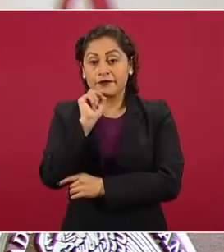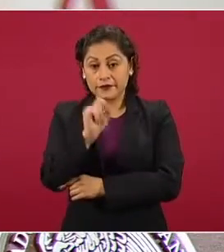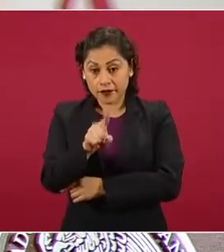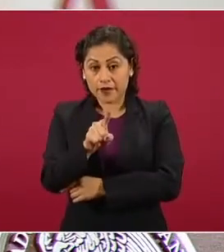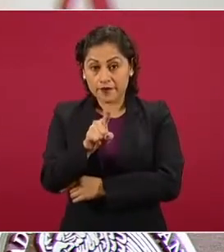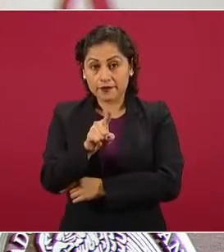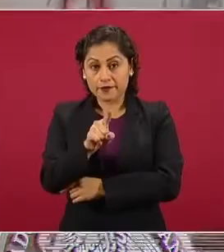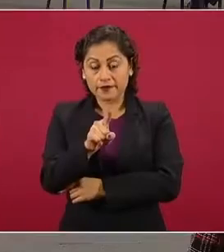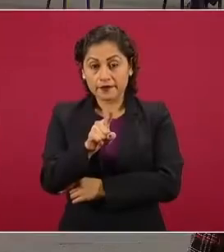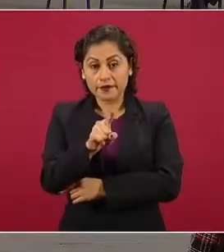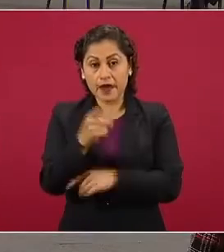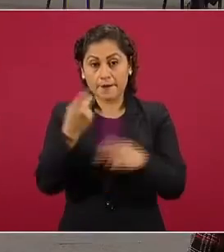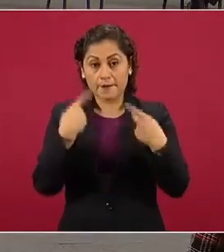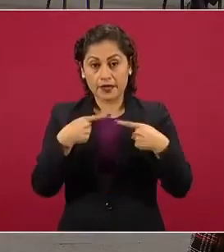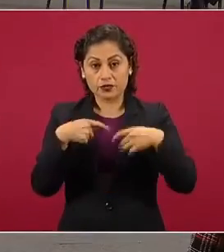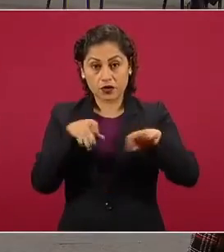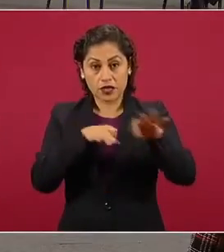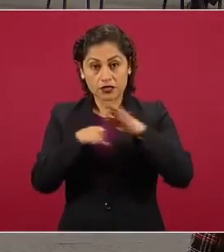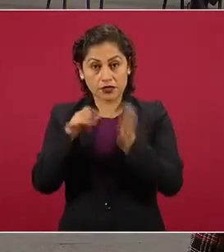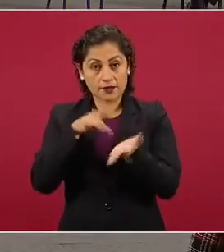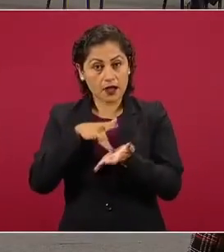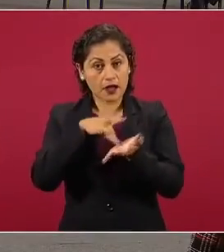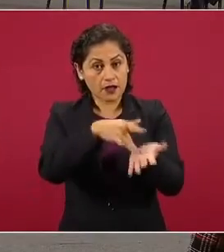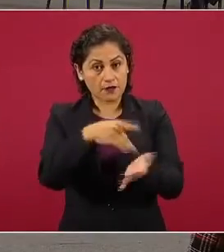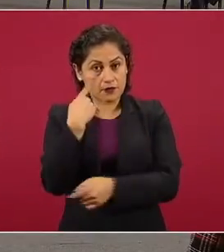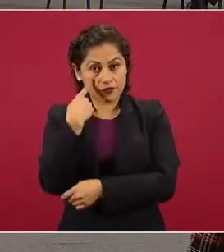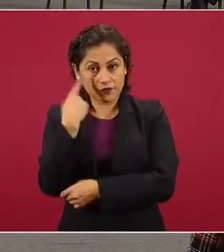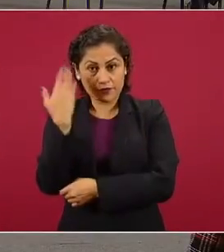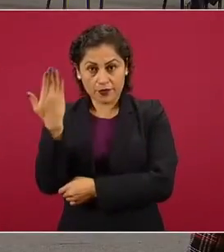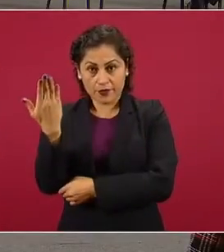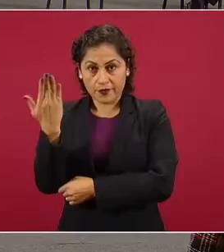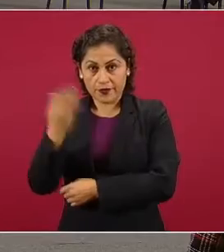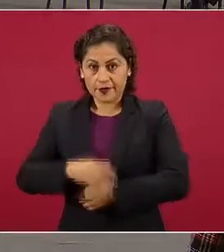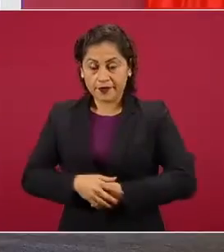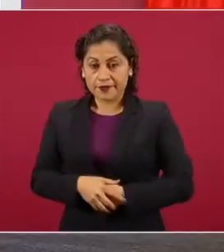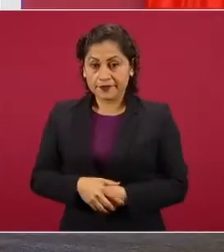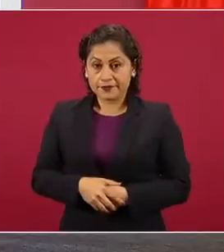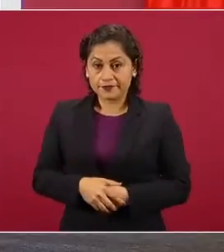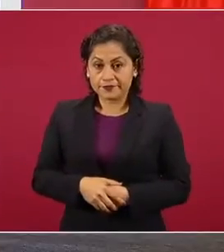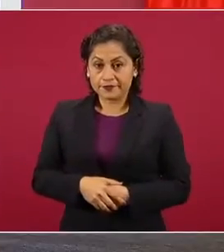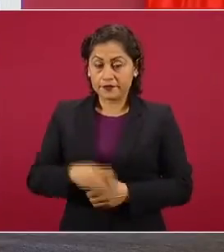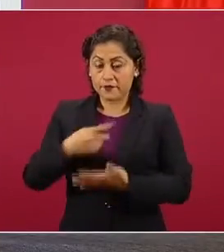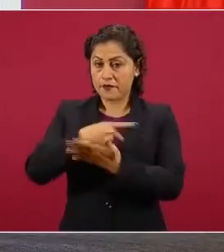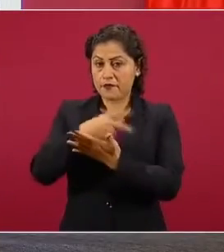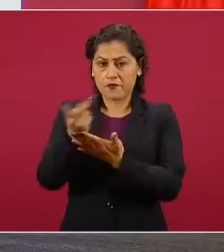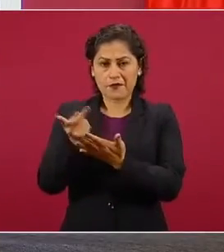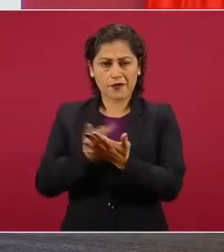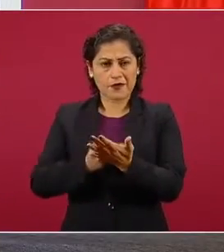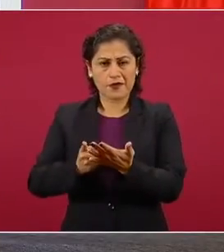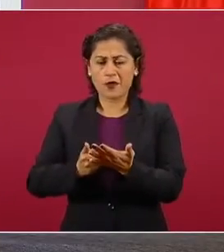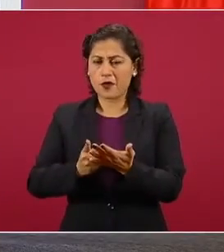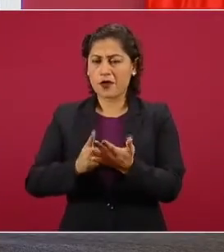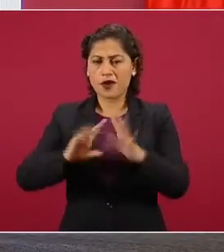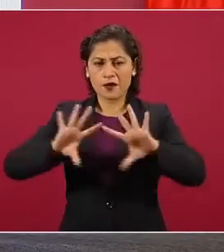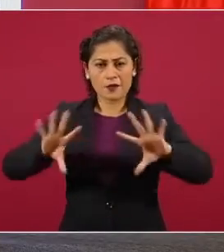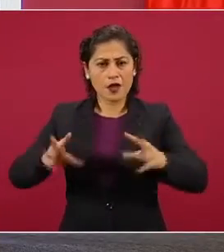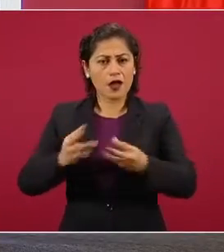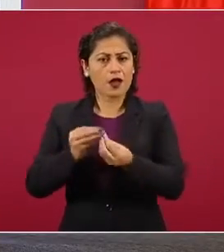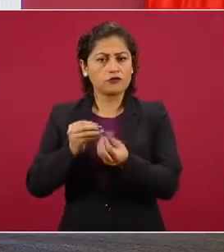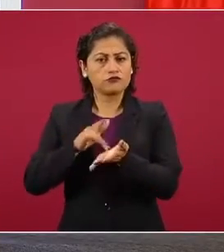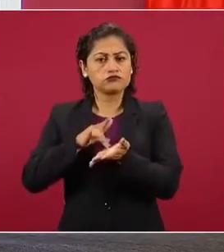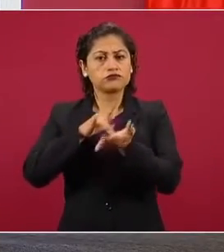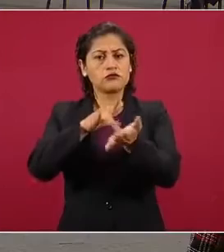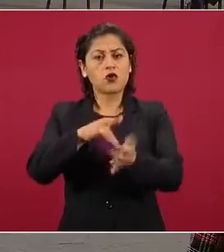beneficios directos para los trabajadores. Vean que es un programa integral en el sentido que los beneficios van a las empresas, a los